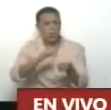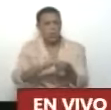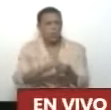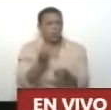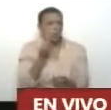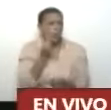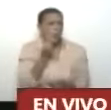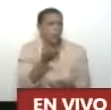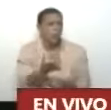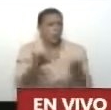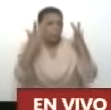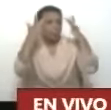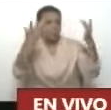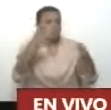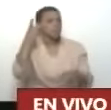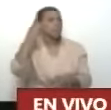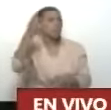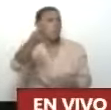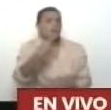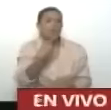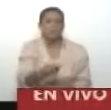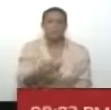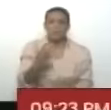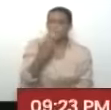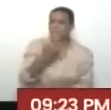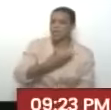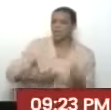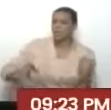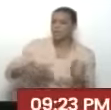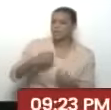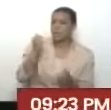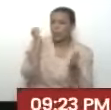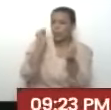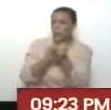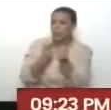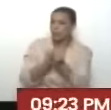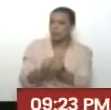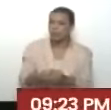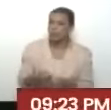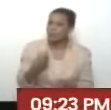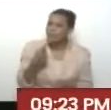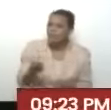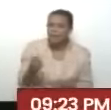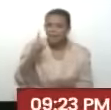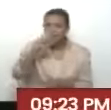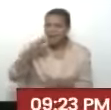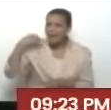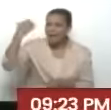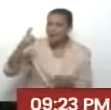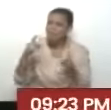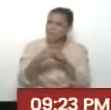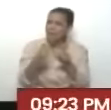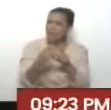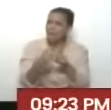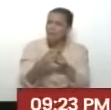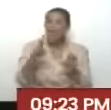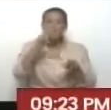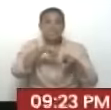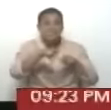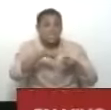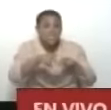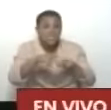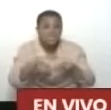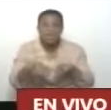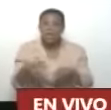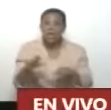gafo, Maduro si es loco. No me gusta, por eso nunca lo nombro. Hace mucho tiempo, ¿no? Son niños.